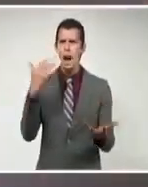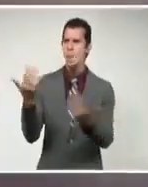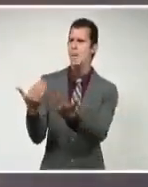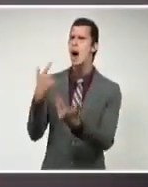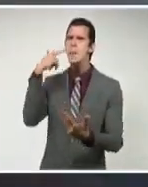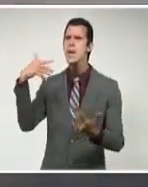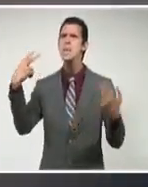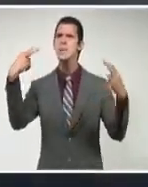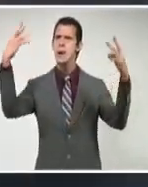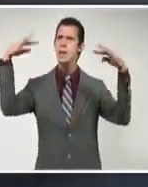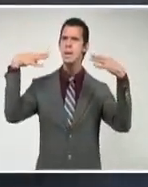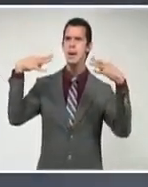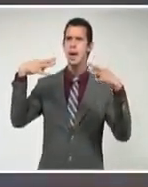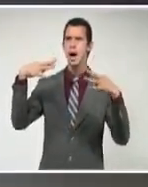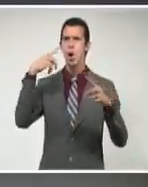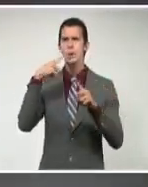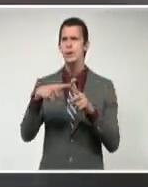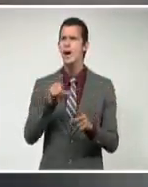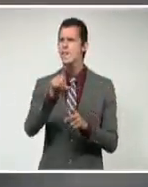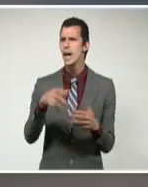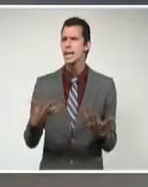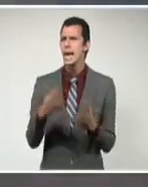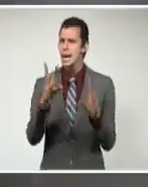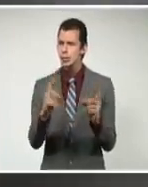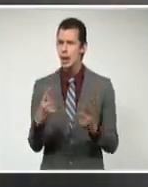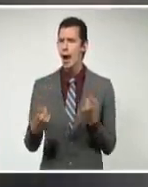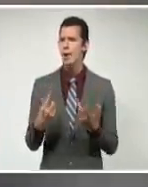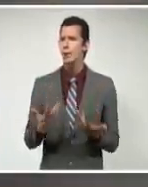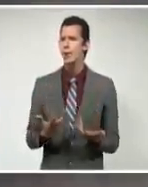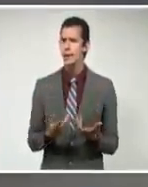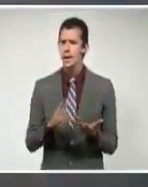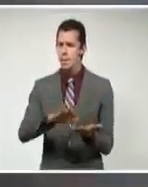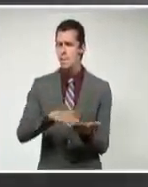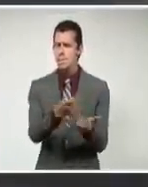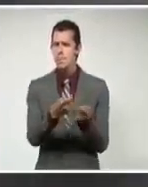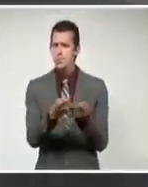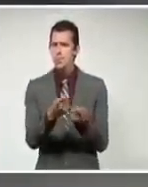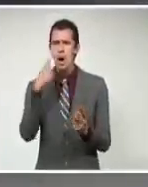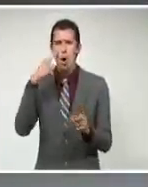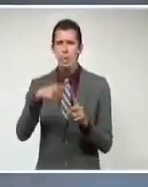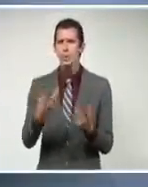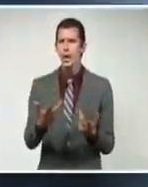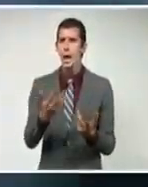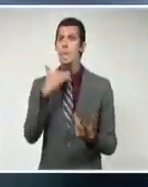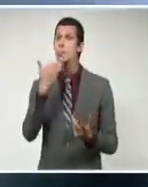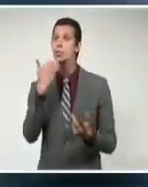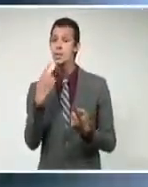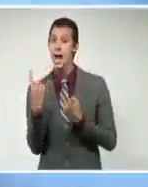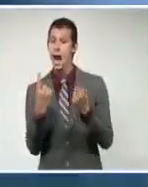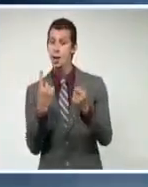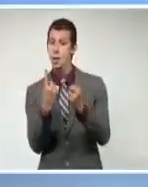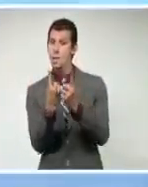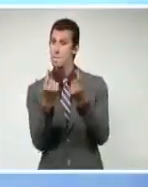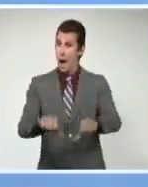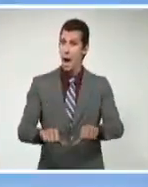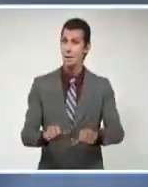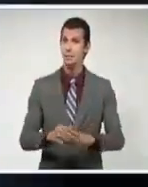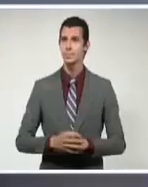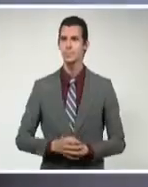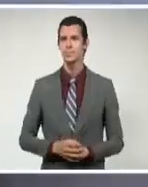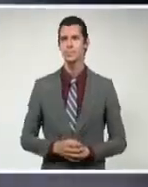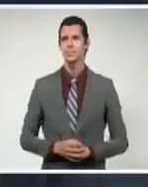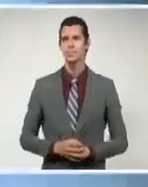cómo terminaría aquello, lógicamente, buscando que se produjera un enfrentamiento. Me voy a detener en un